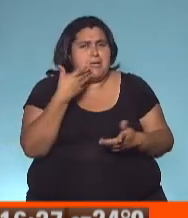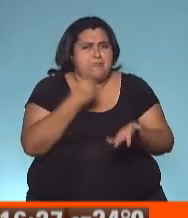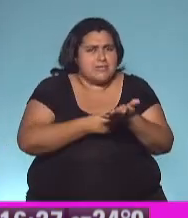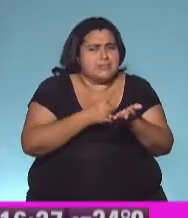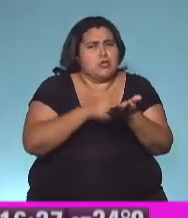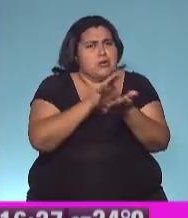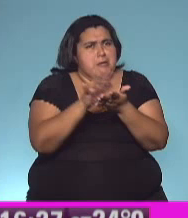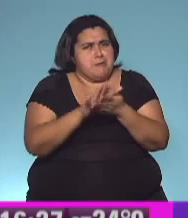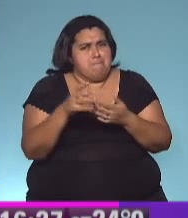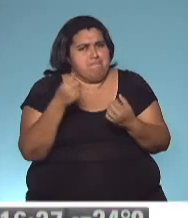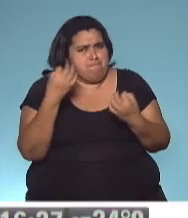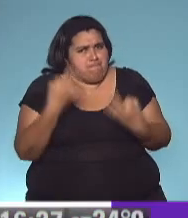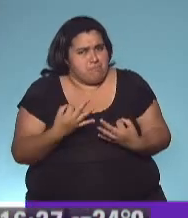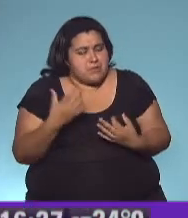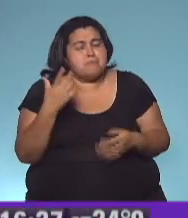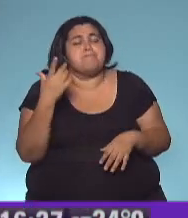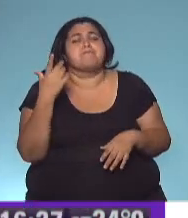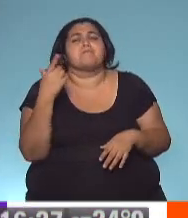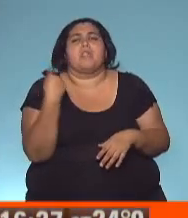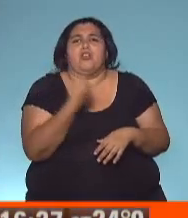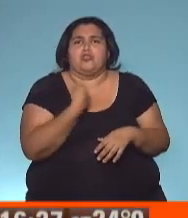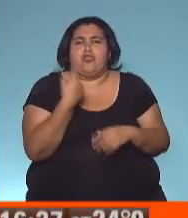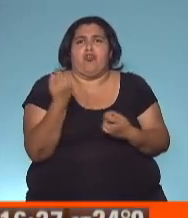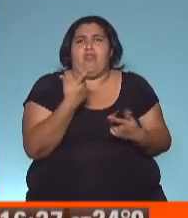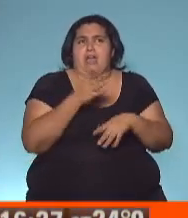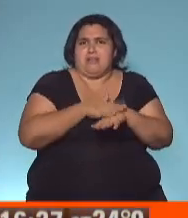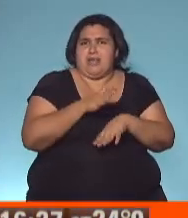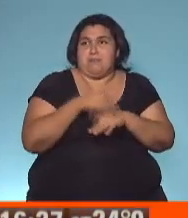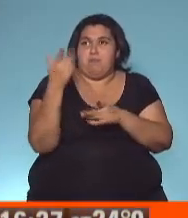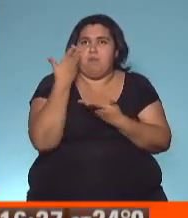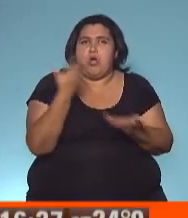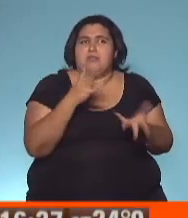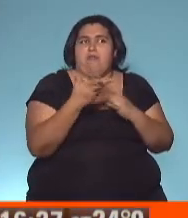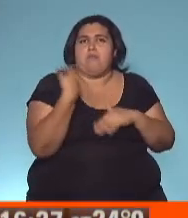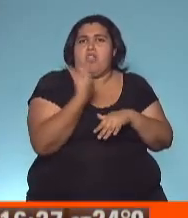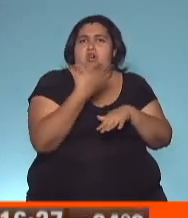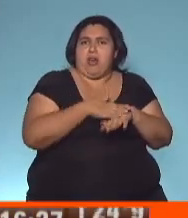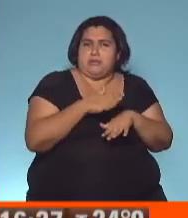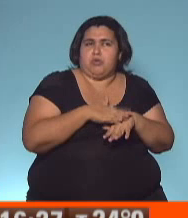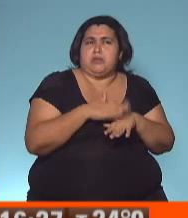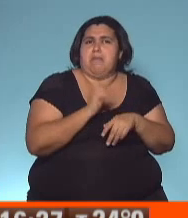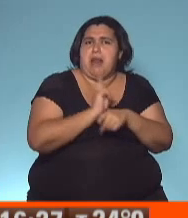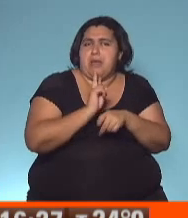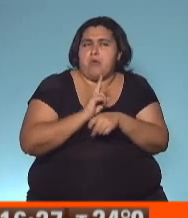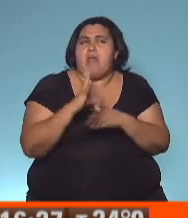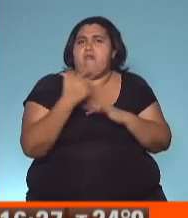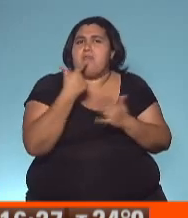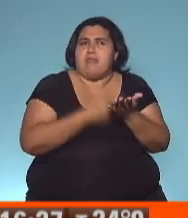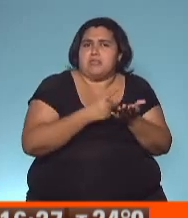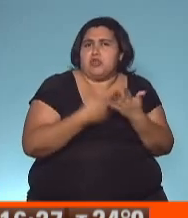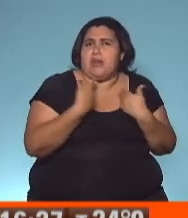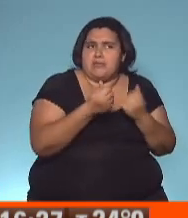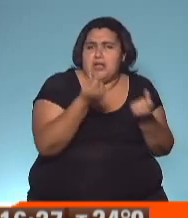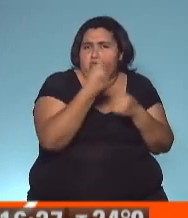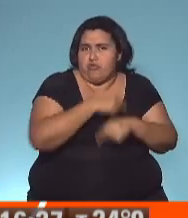Necesitamos que todos seamos más responsables para con las medidas sanitarias que hay que tomar y que estén en sus